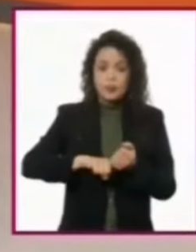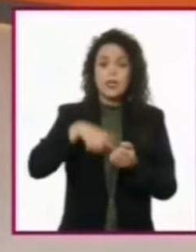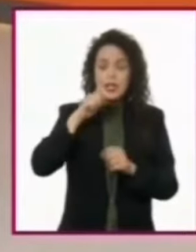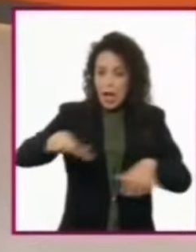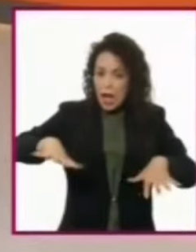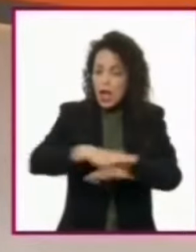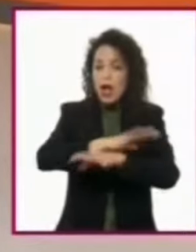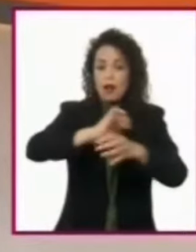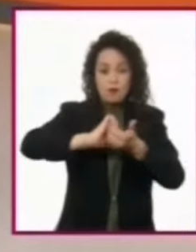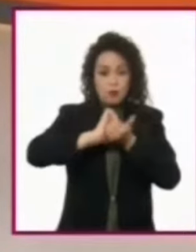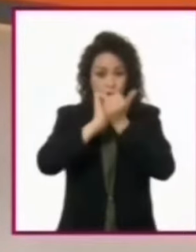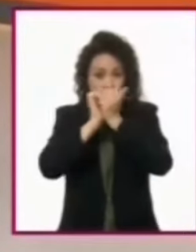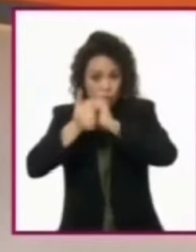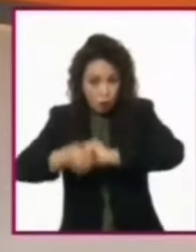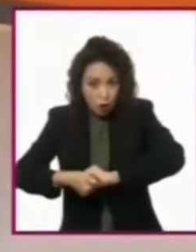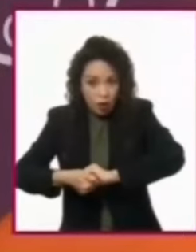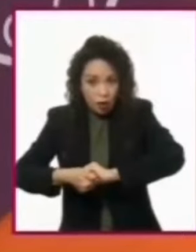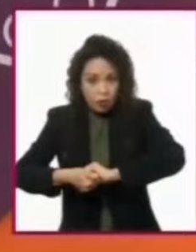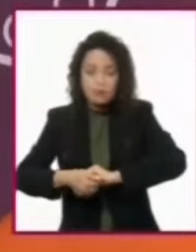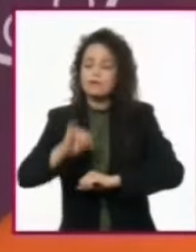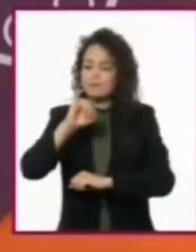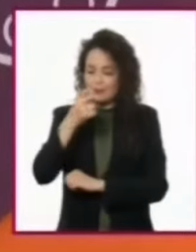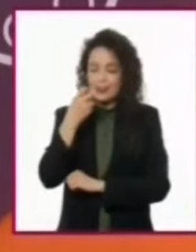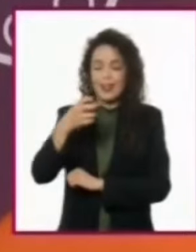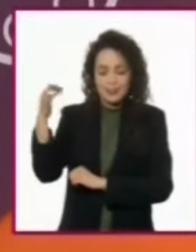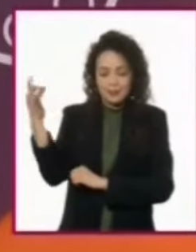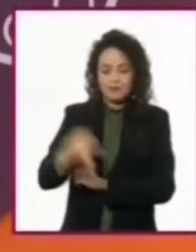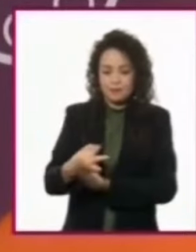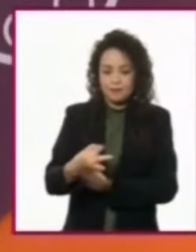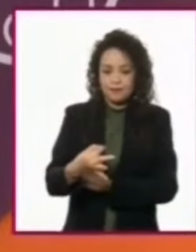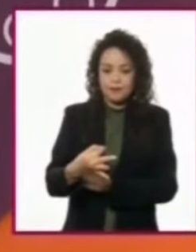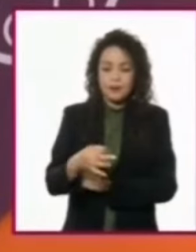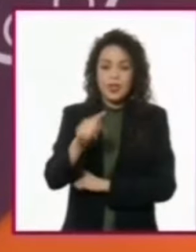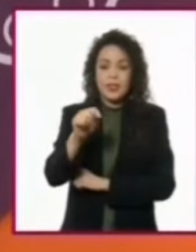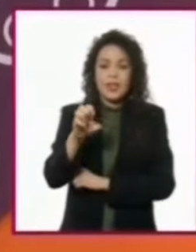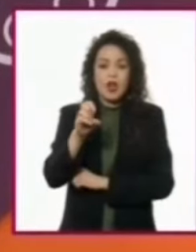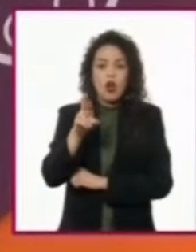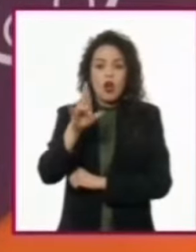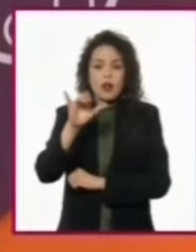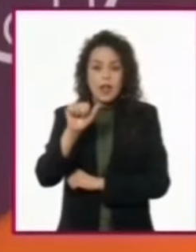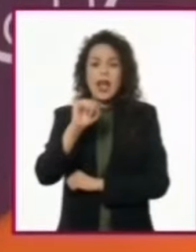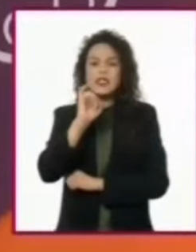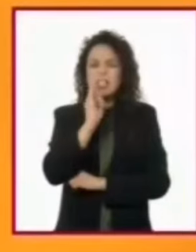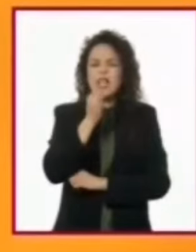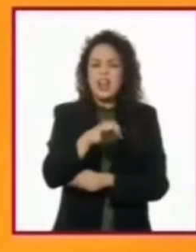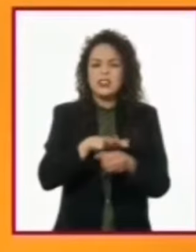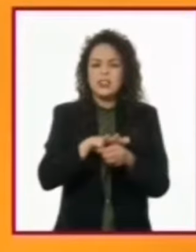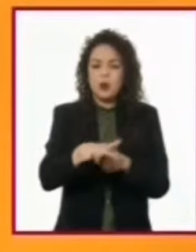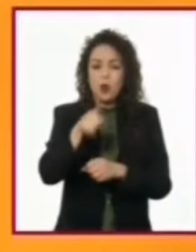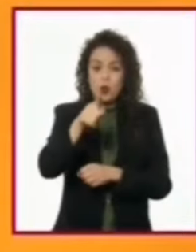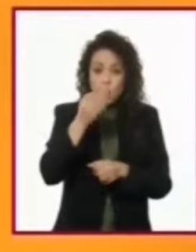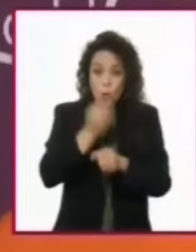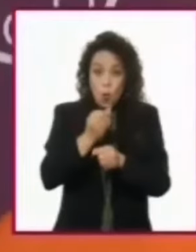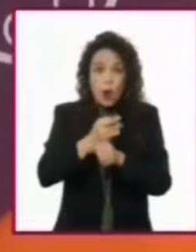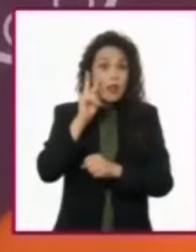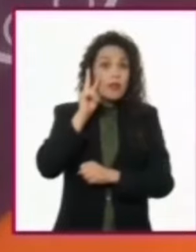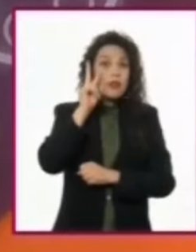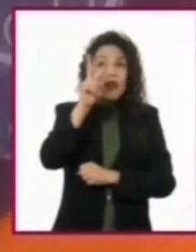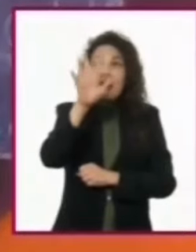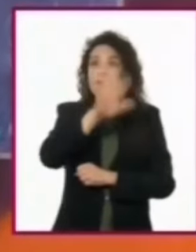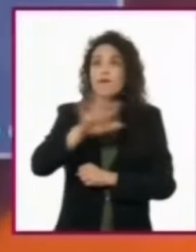transformación. Exactamente. La teoría más aceptada es que las estructuras que observamos hoy en día